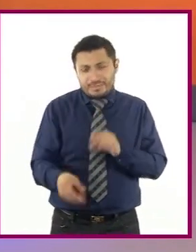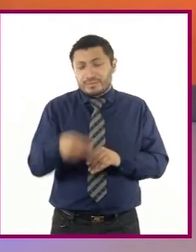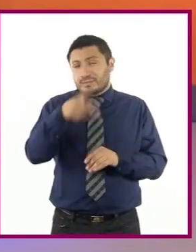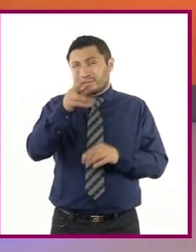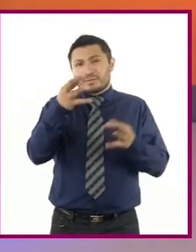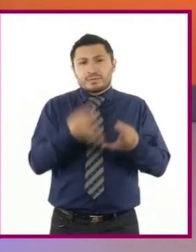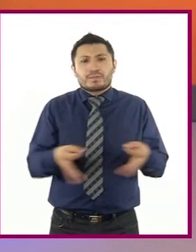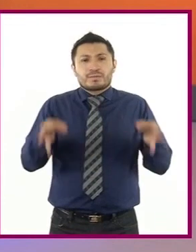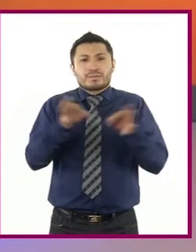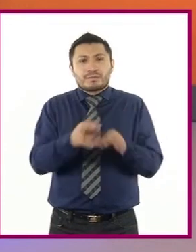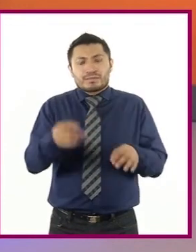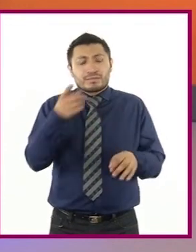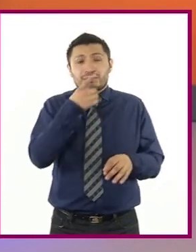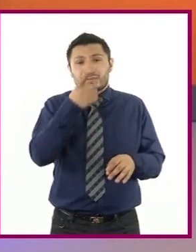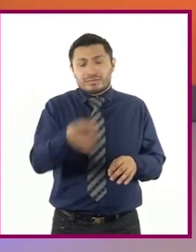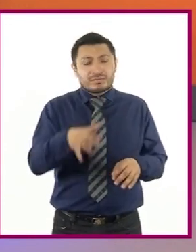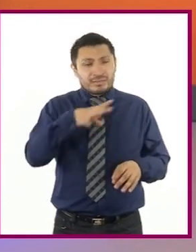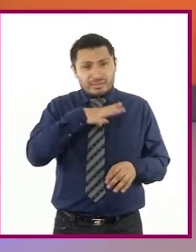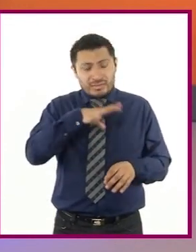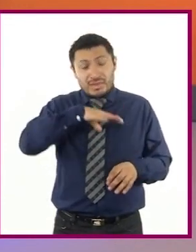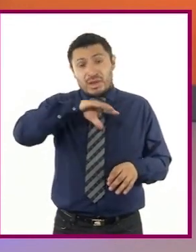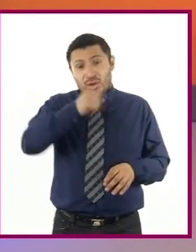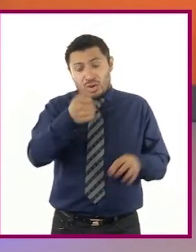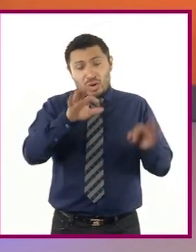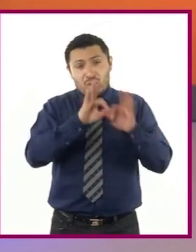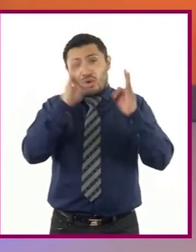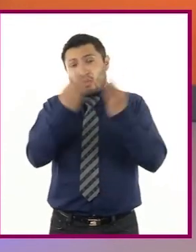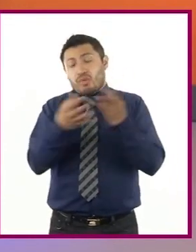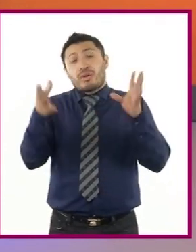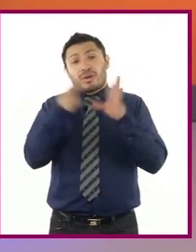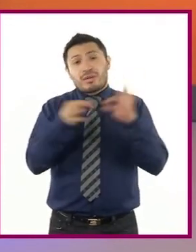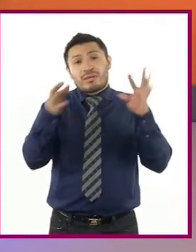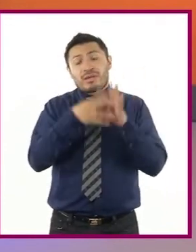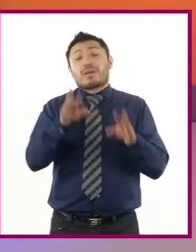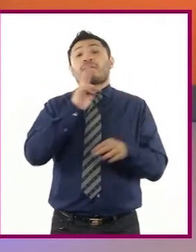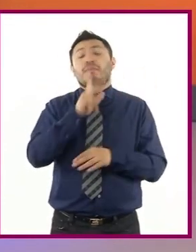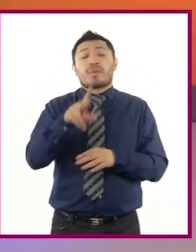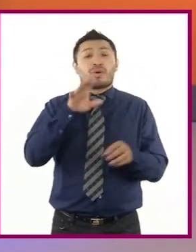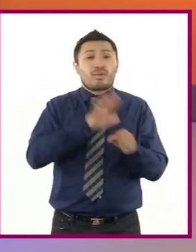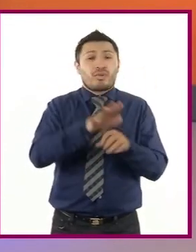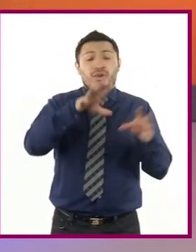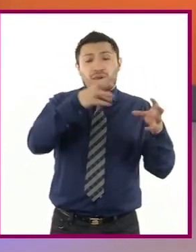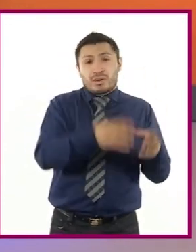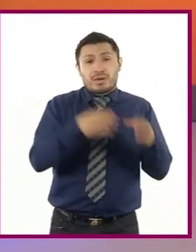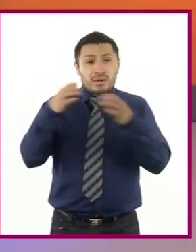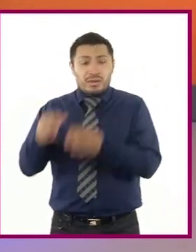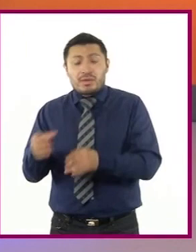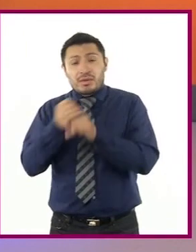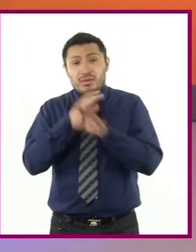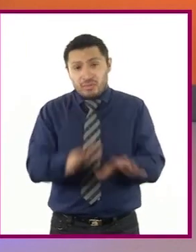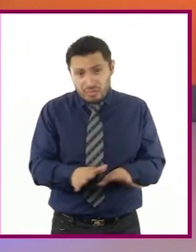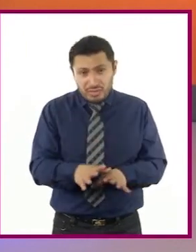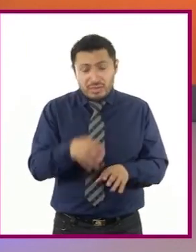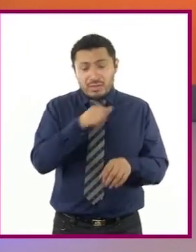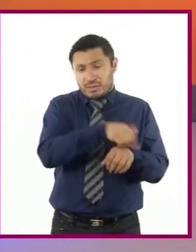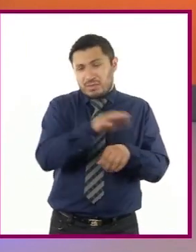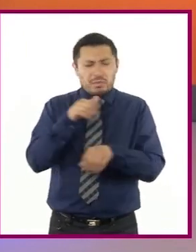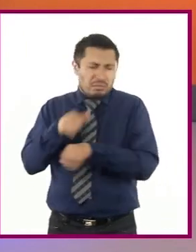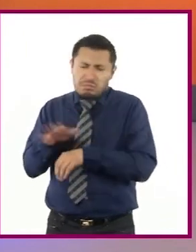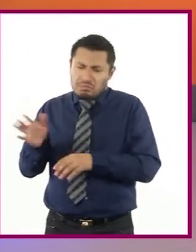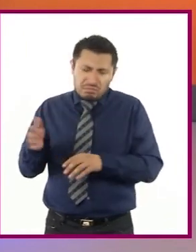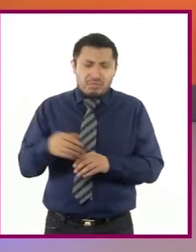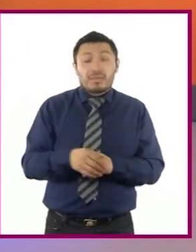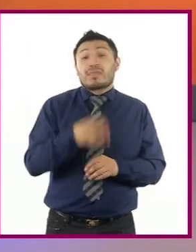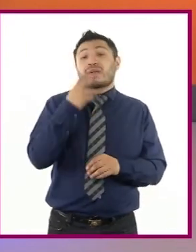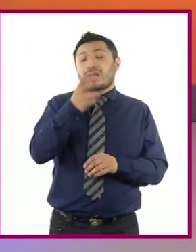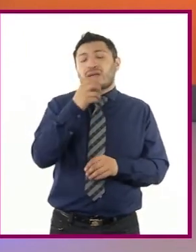es importante mencionar que existen otros parámetros para describir mejor los conjuntos de datos y, con base en ello, procurar